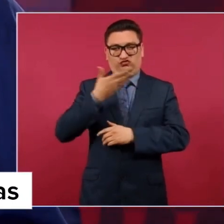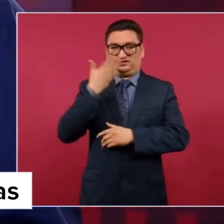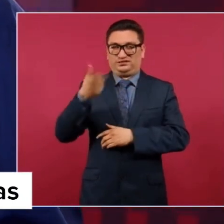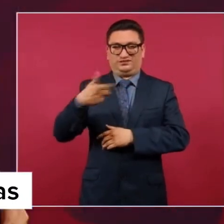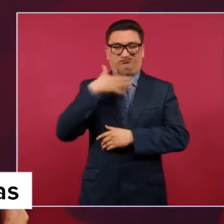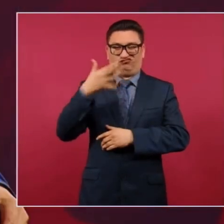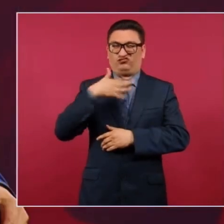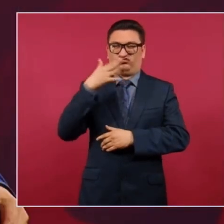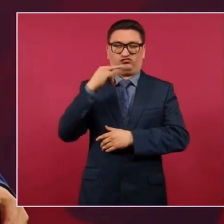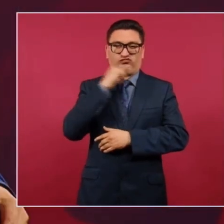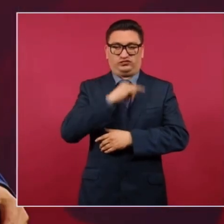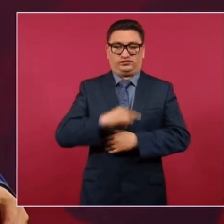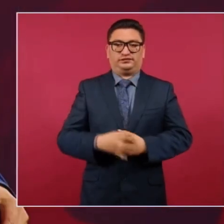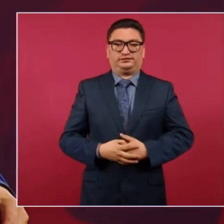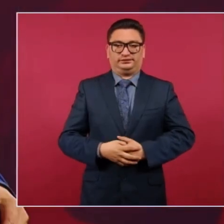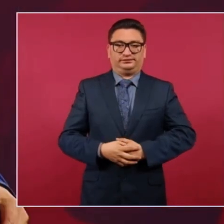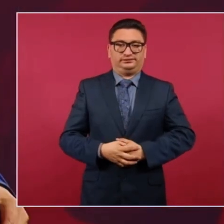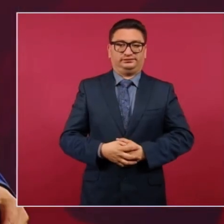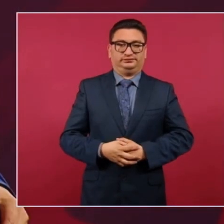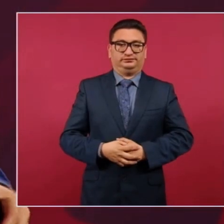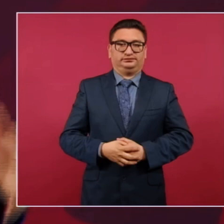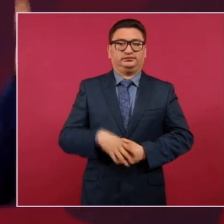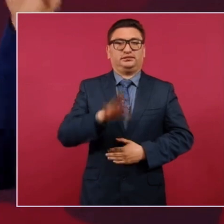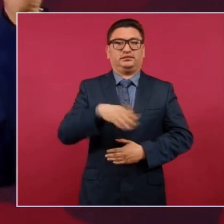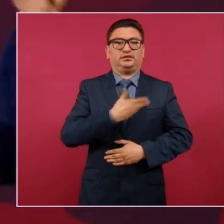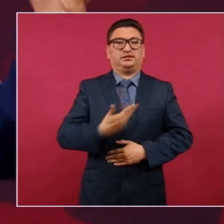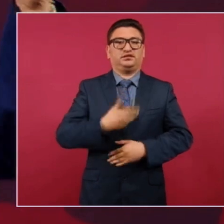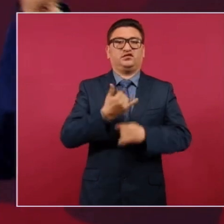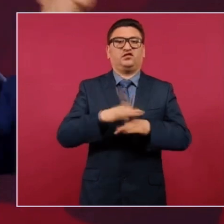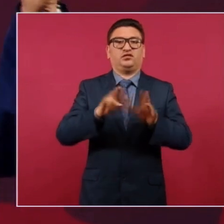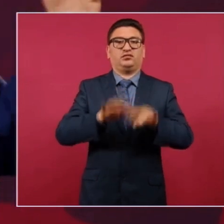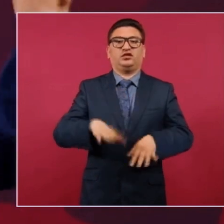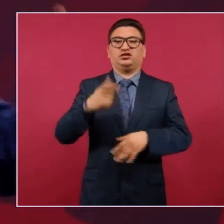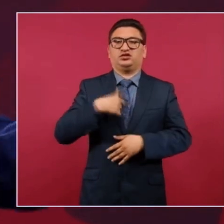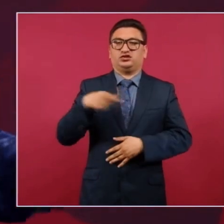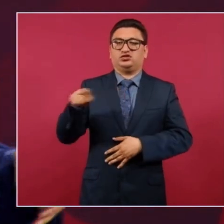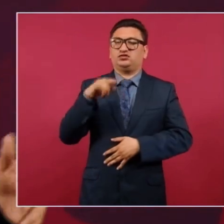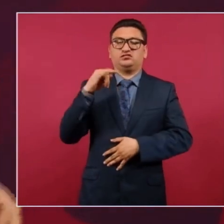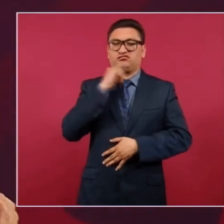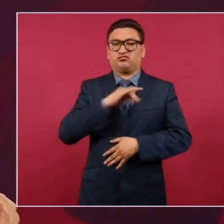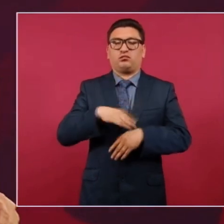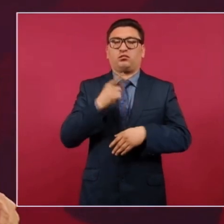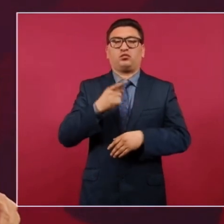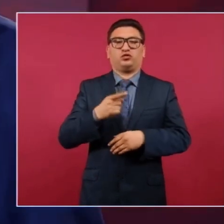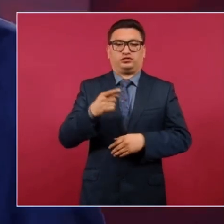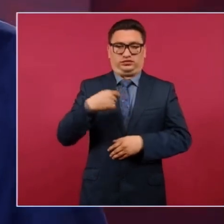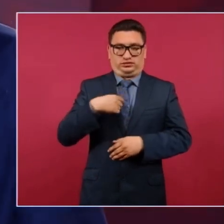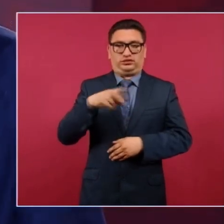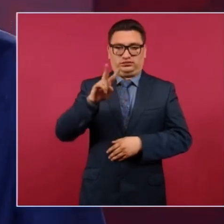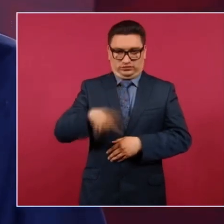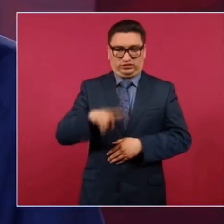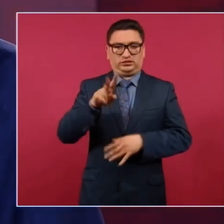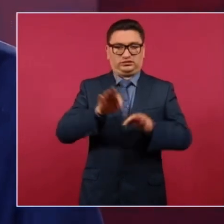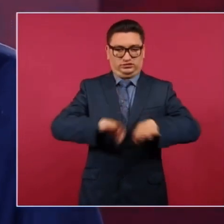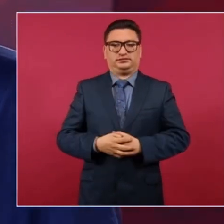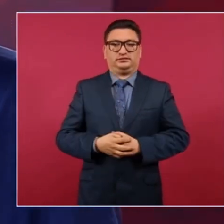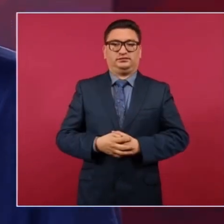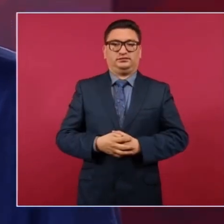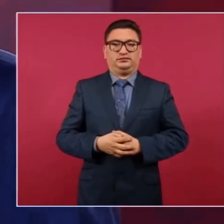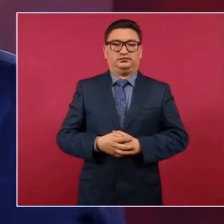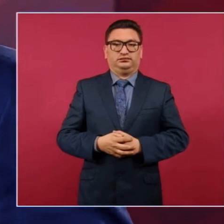e hipócritas. Presidente, sobre el informe que les puede de que yo tenga el respaldo. No, es que es importantísimo